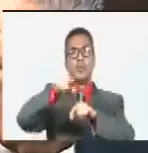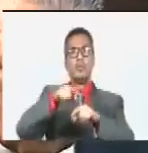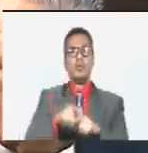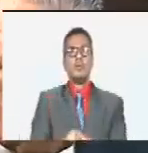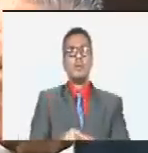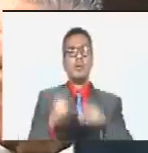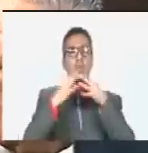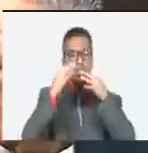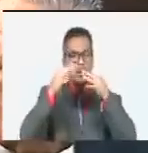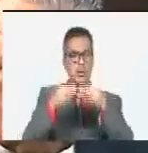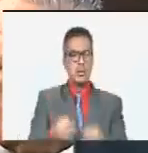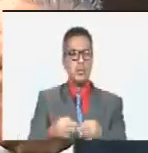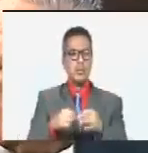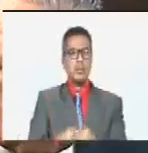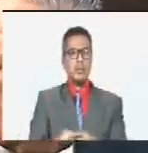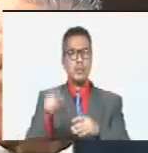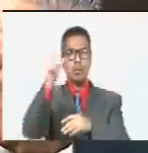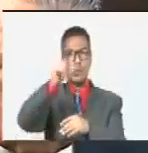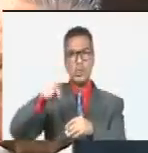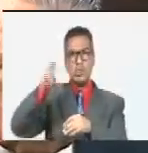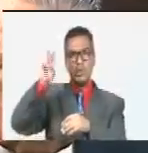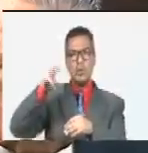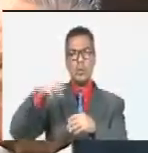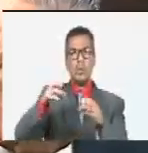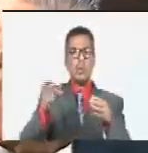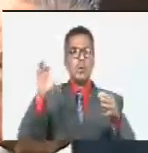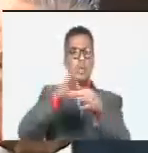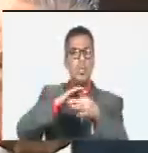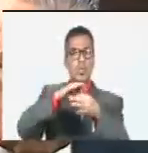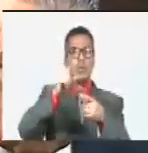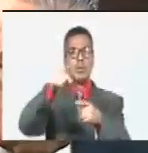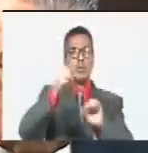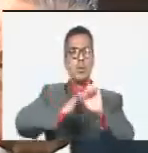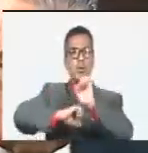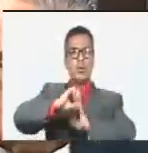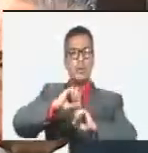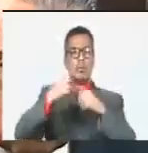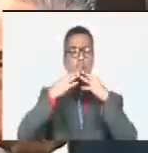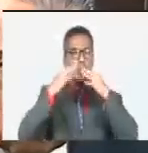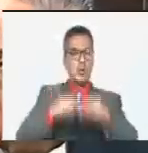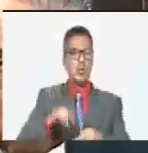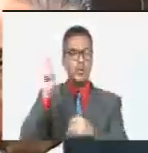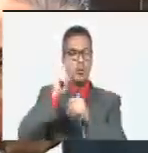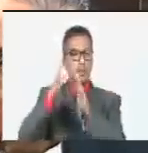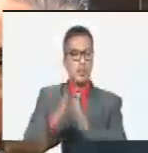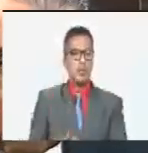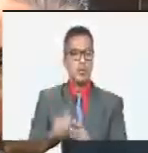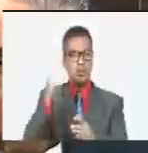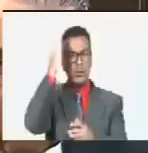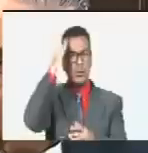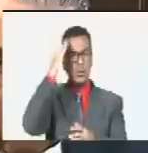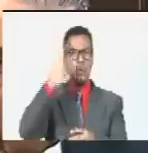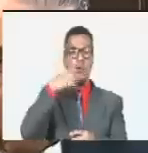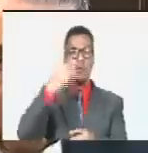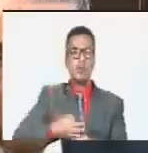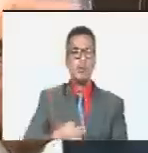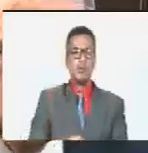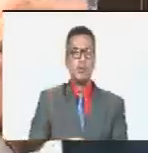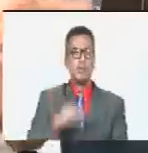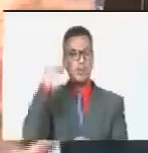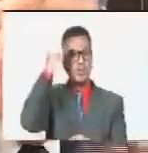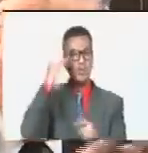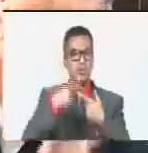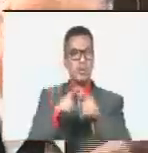seguridad Guyana y el Reino Unido que la vamos a defender y que aquí hay venezolanos para saberla defender, aunque pensemos distinto. Es todo,